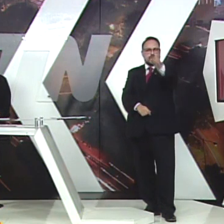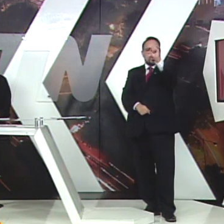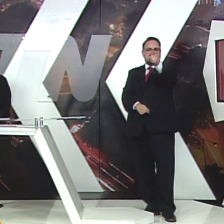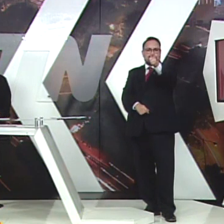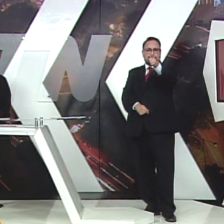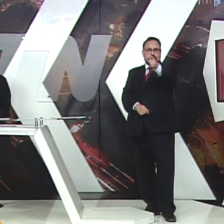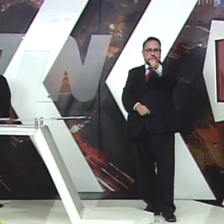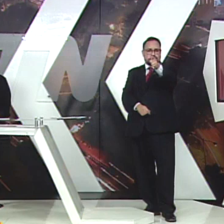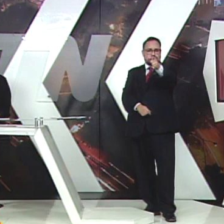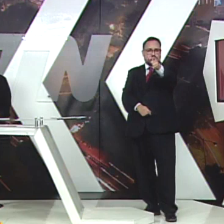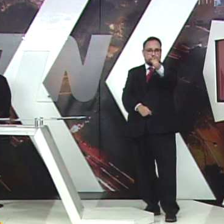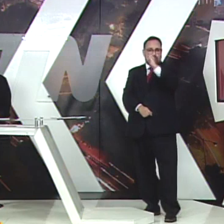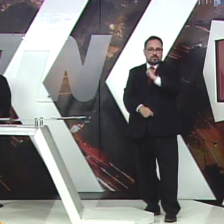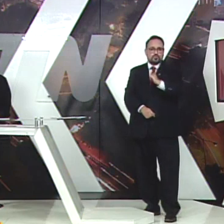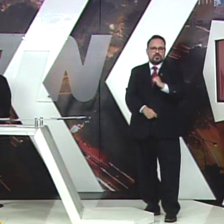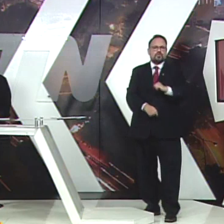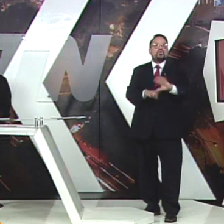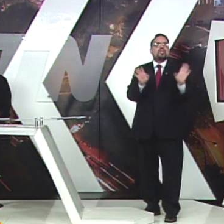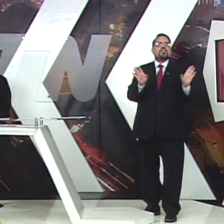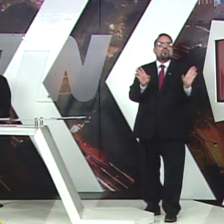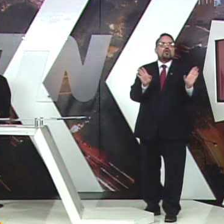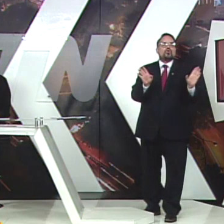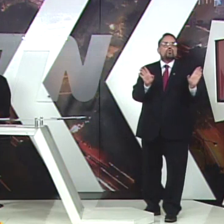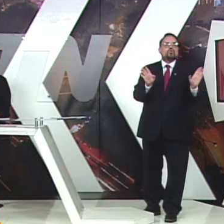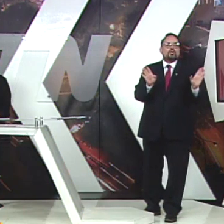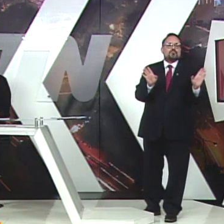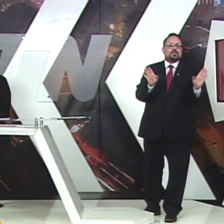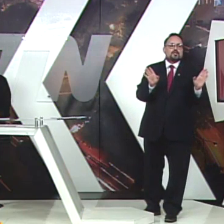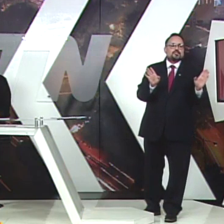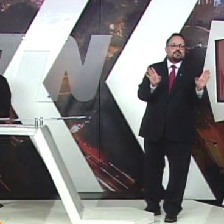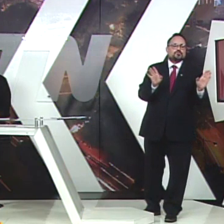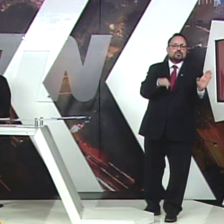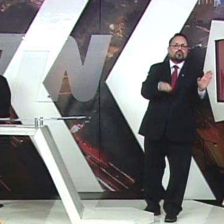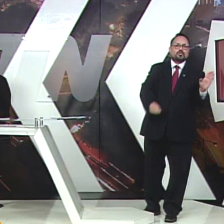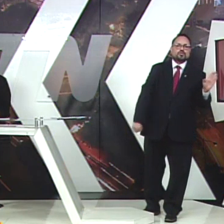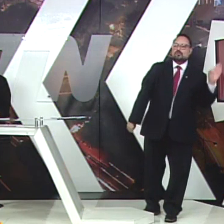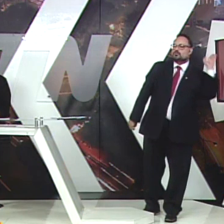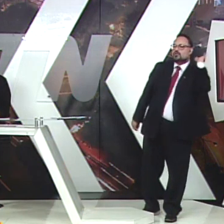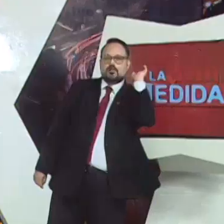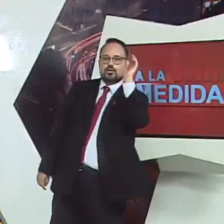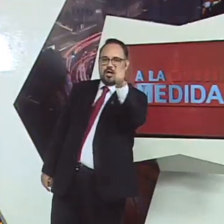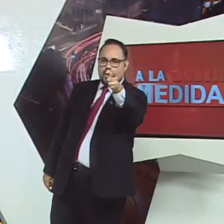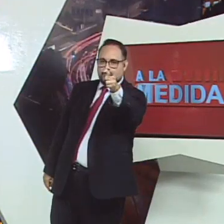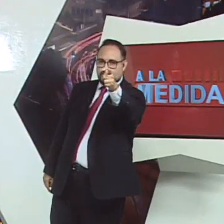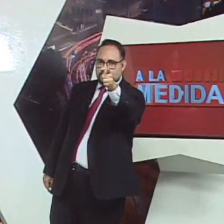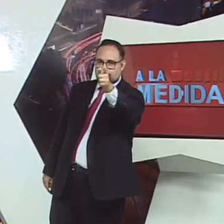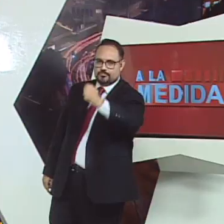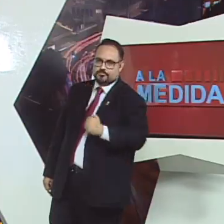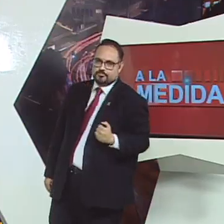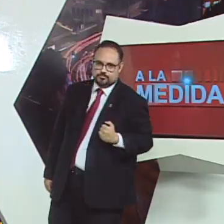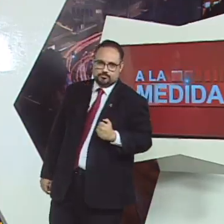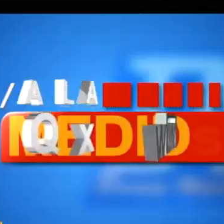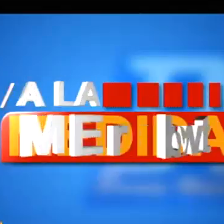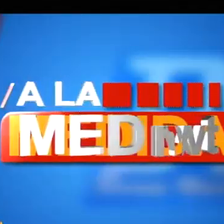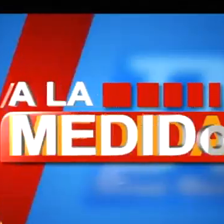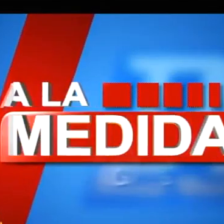los televidentes. Usted que nos está viendo o escuchando, le digo algo, no cambie. Regresamos y recuerde, somos a la medida.